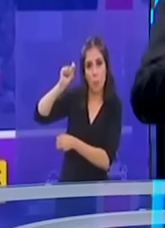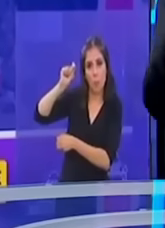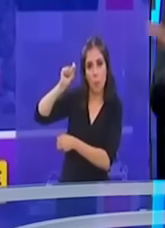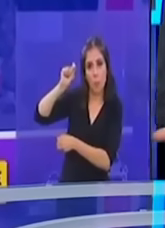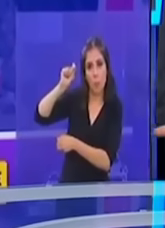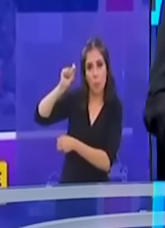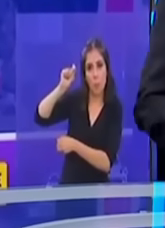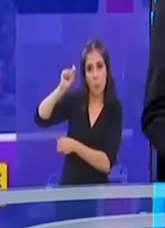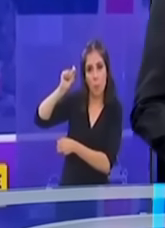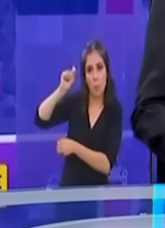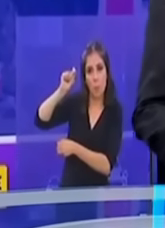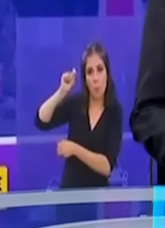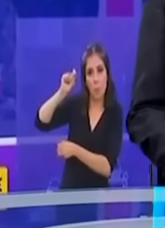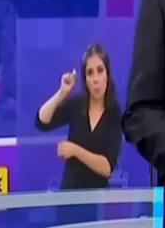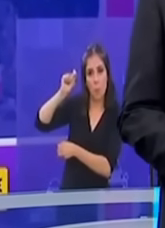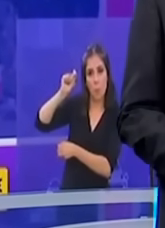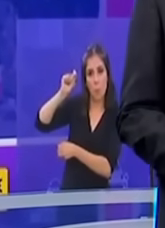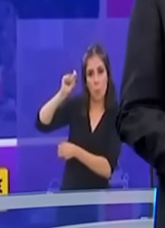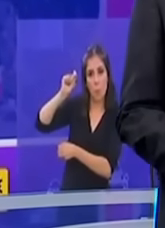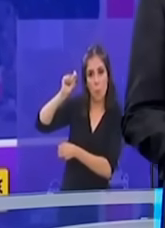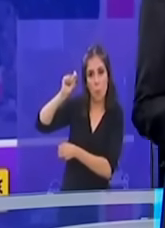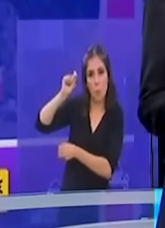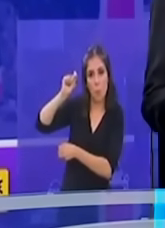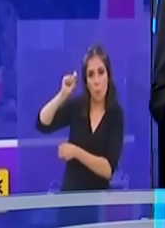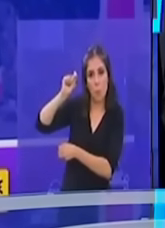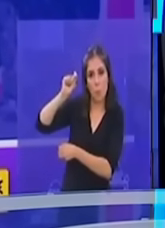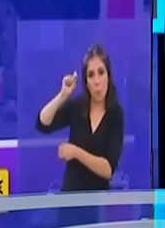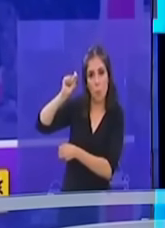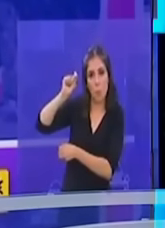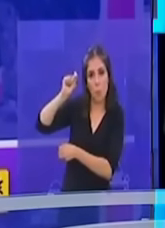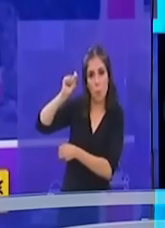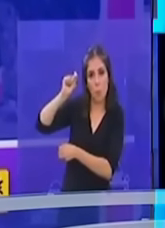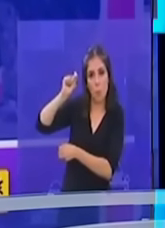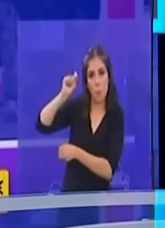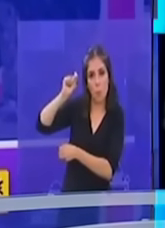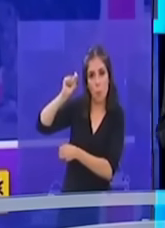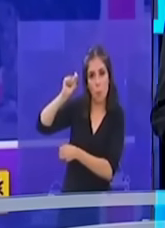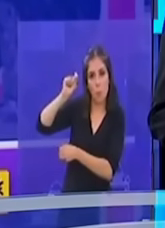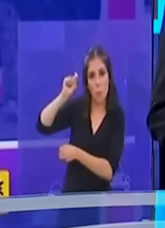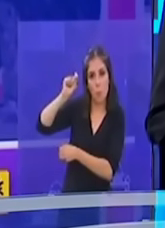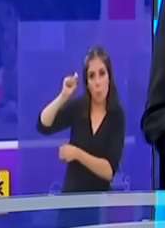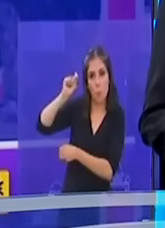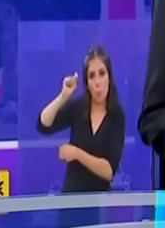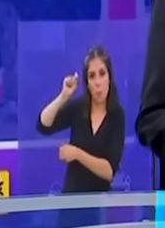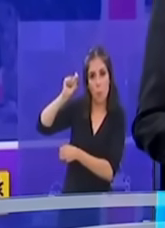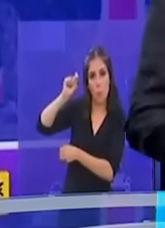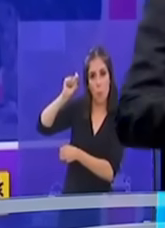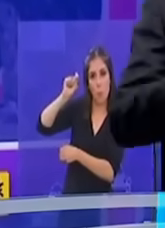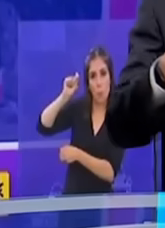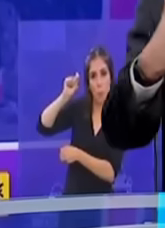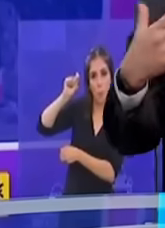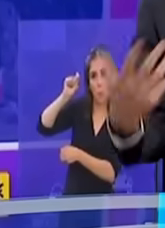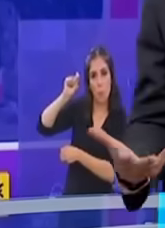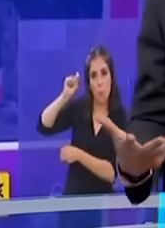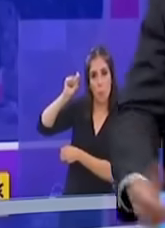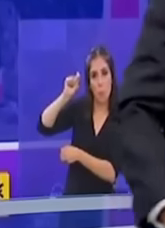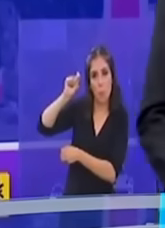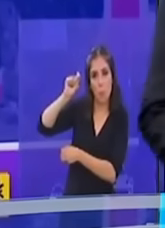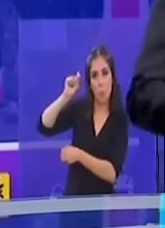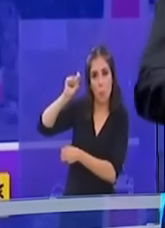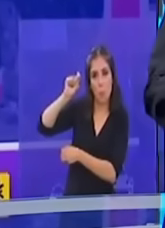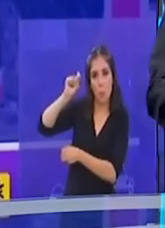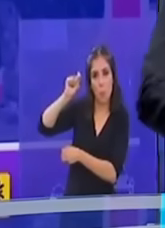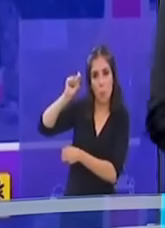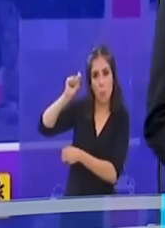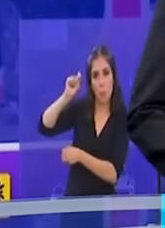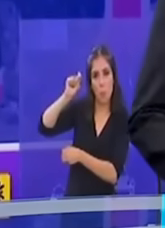cámaras o ante la gente. Y simple y sencillamente se quedan callados, se bloquean, ¿no? Tienen a lo mejor un ataque de pánico, les